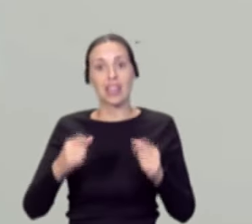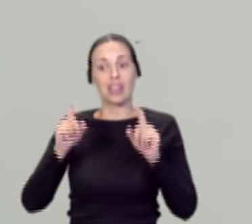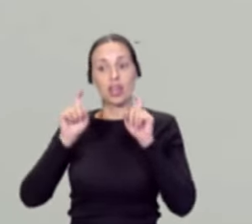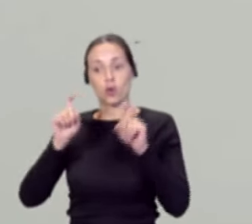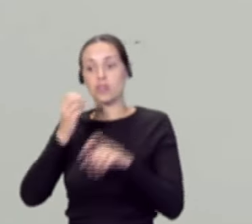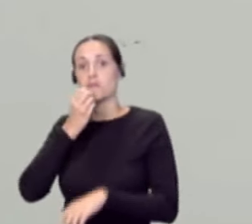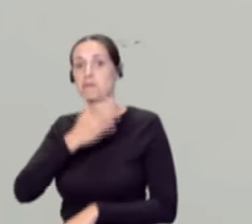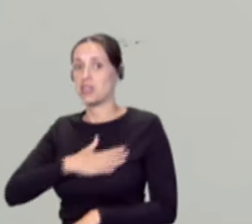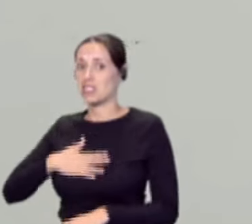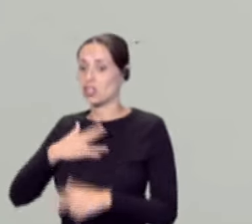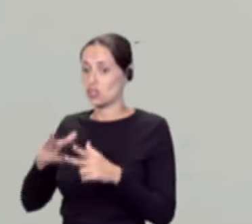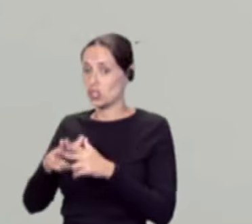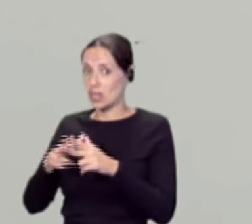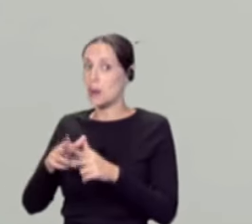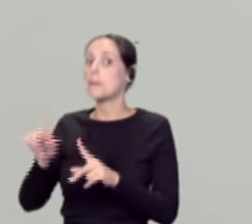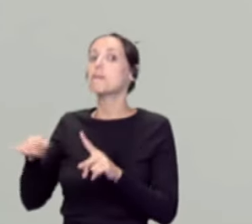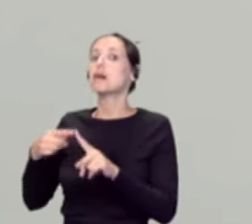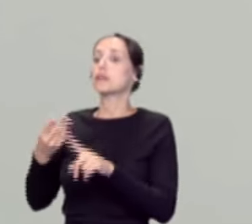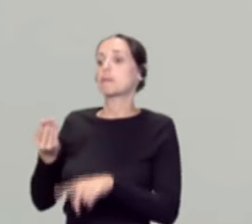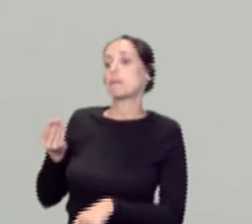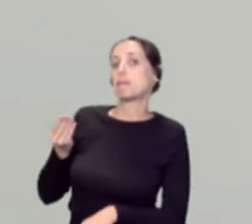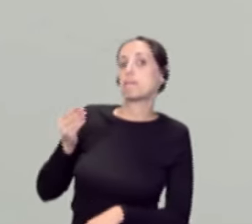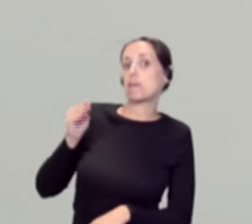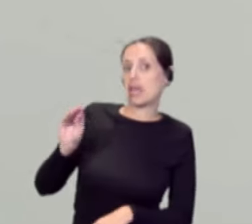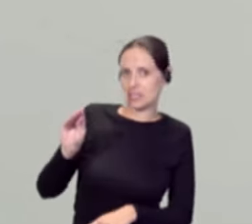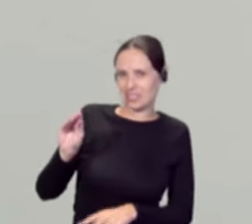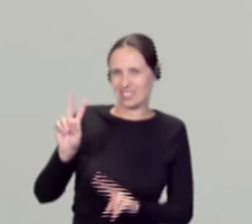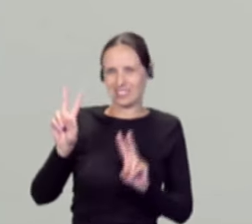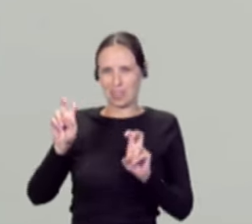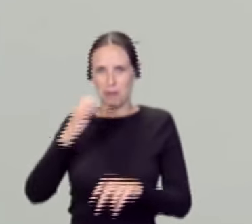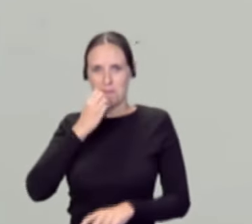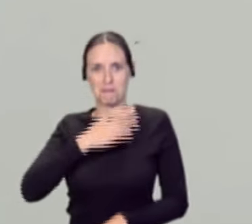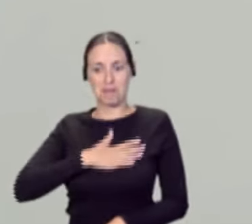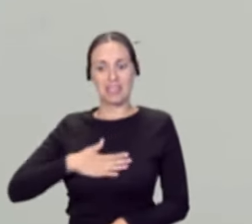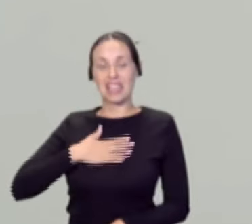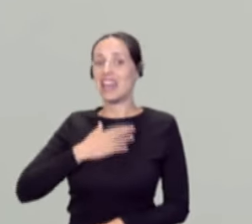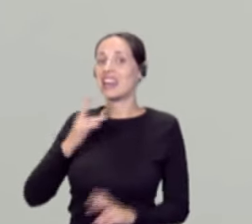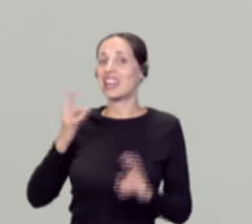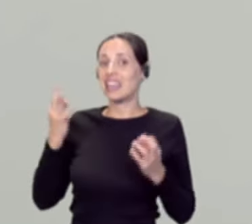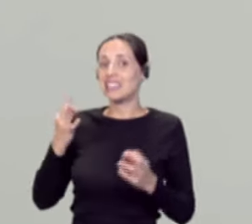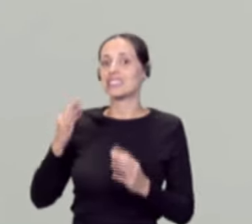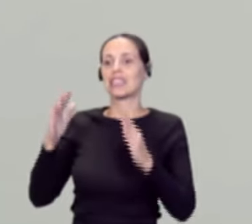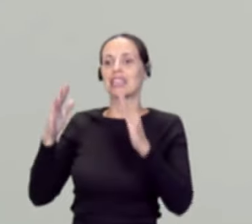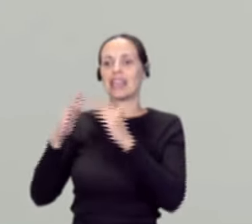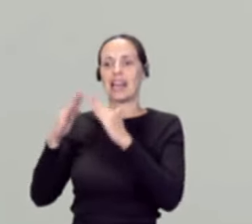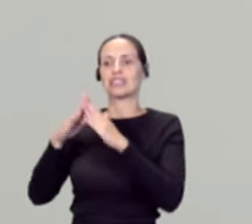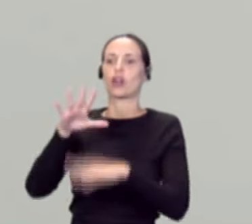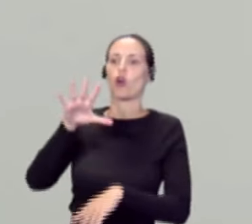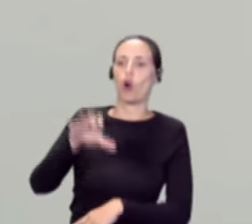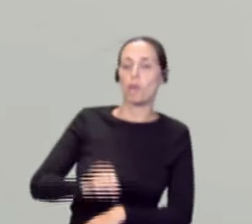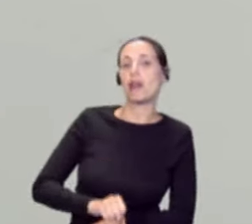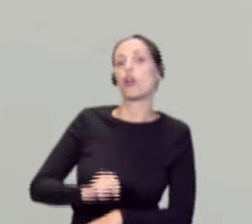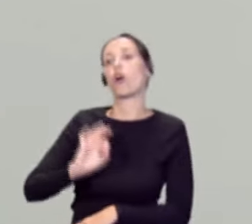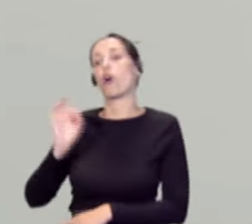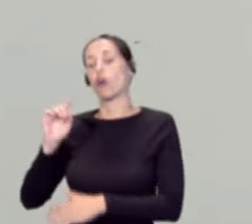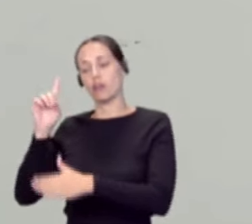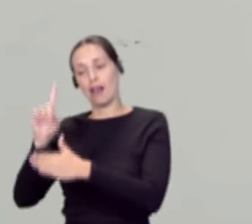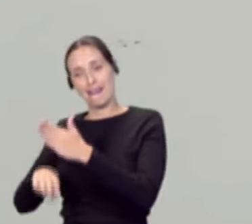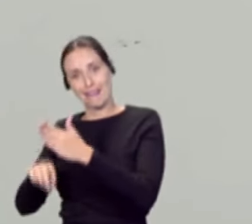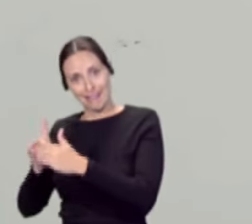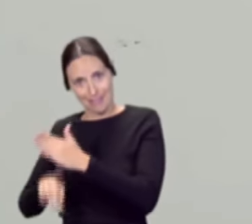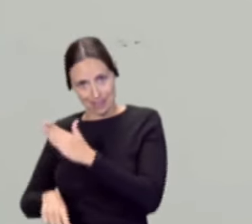Y le hemos añadido a esta garantía del estado del bienestar la adquisición de vivienda o el arrendamiento de vivienda. Es